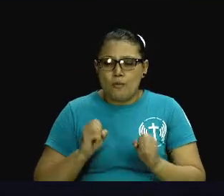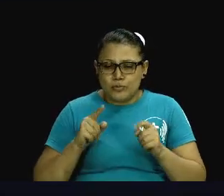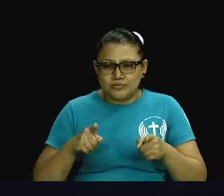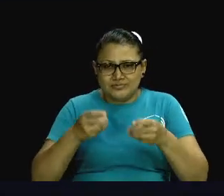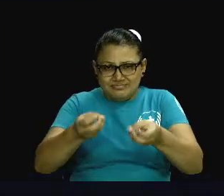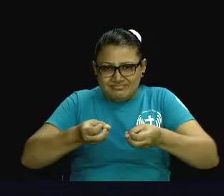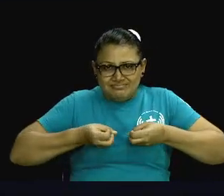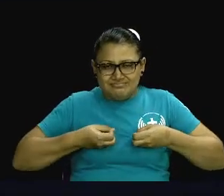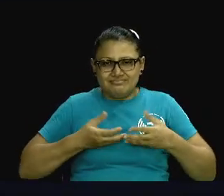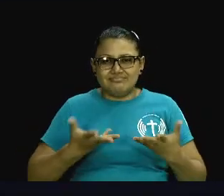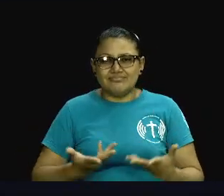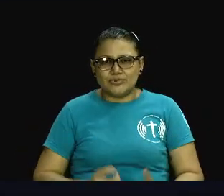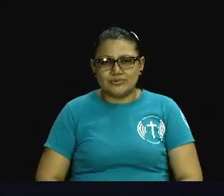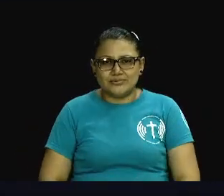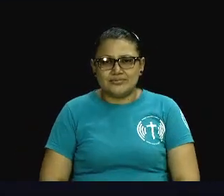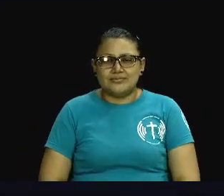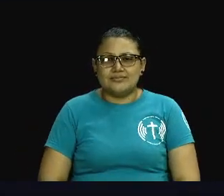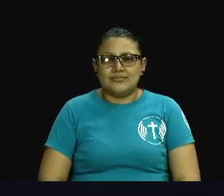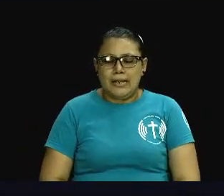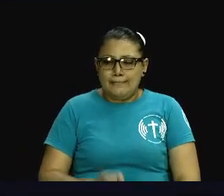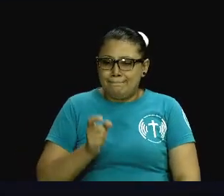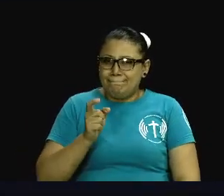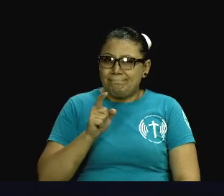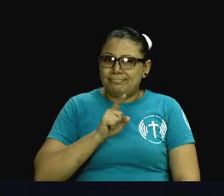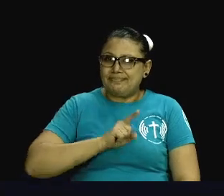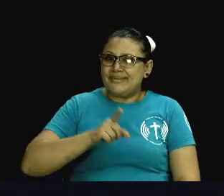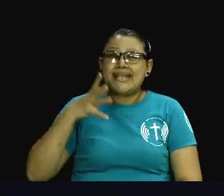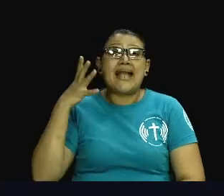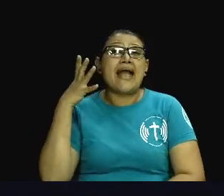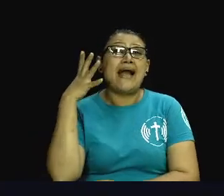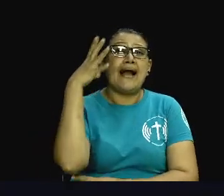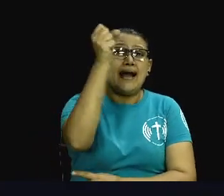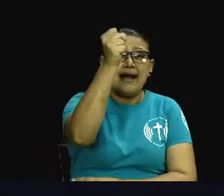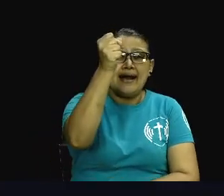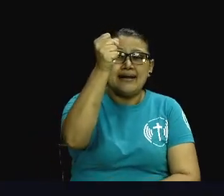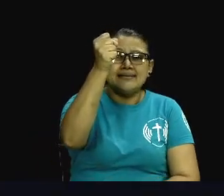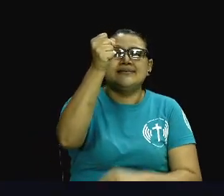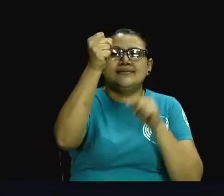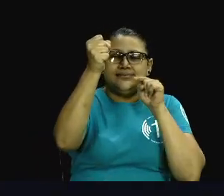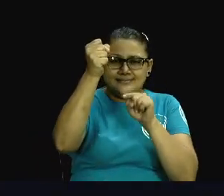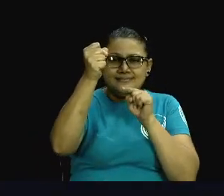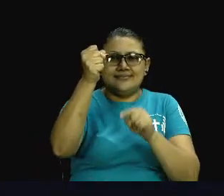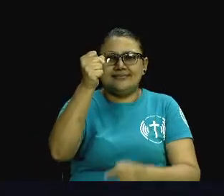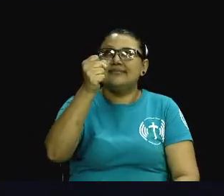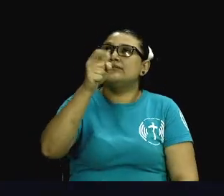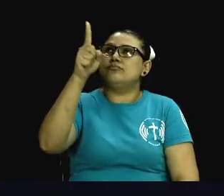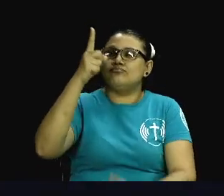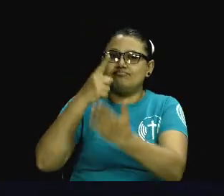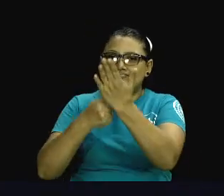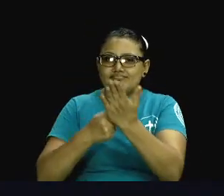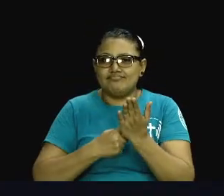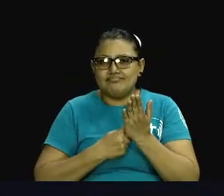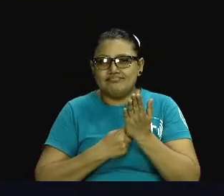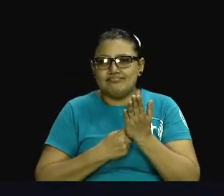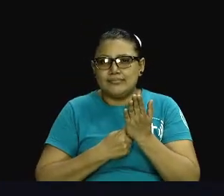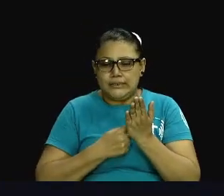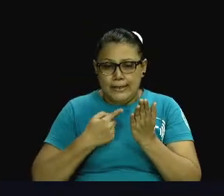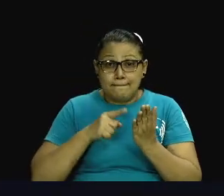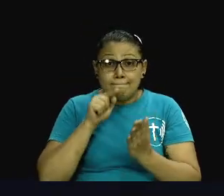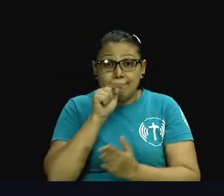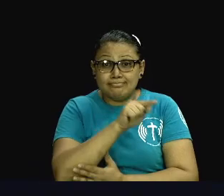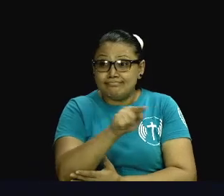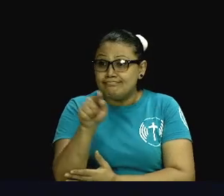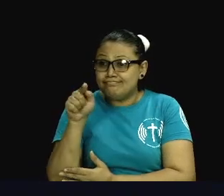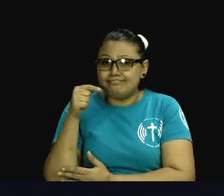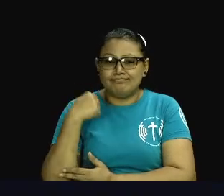en las pequeñas cosas hay victorias pero tenemos que prestar atención y dice